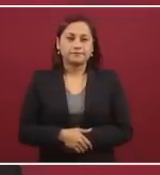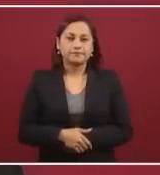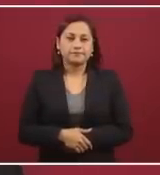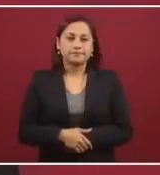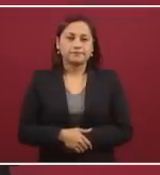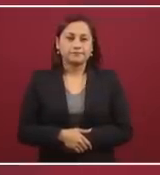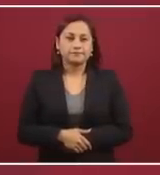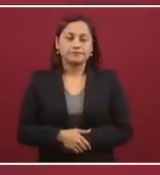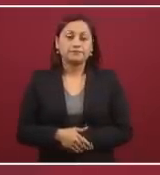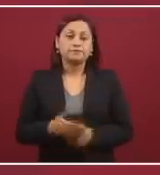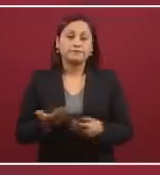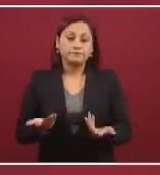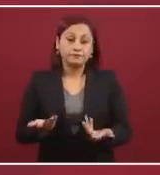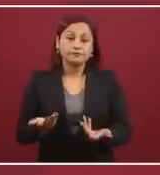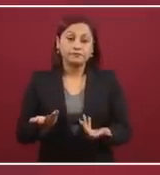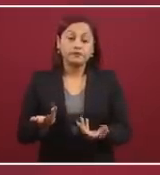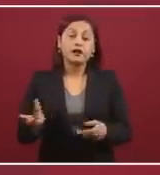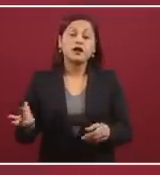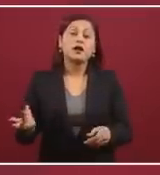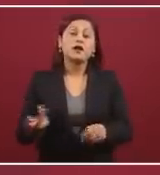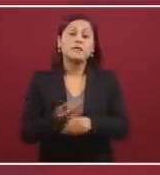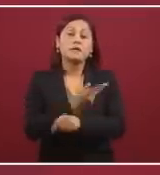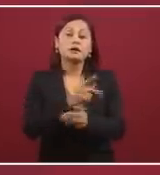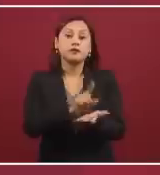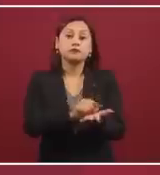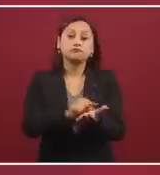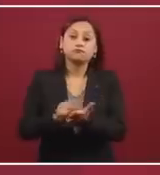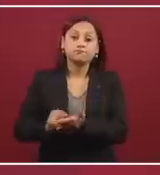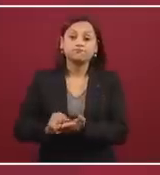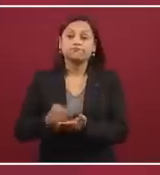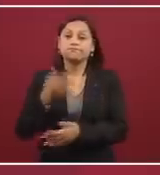en redes sociales con bots